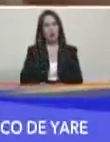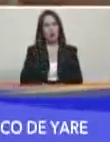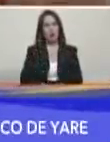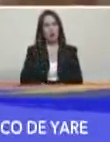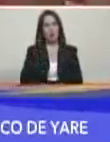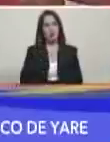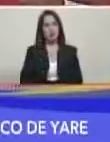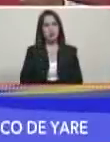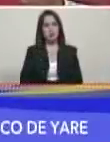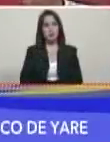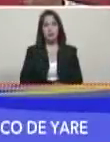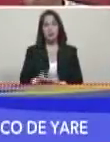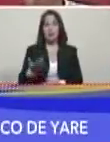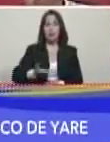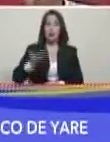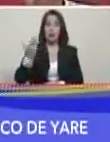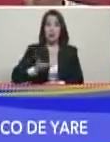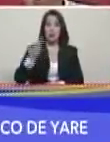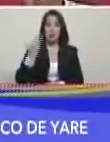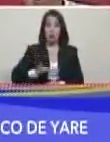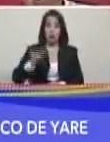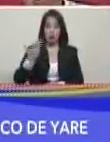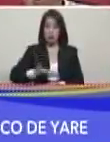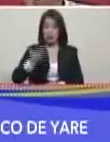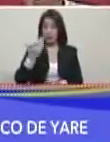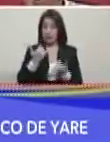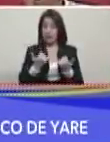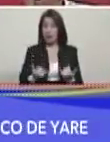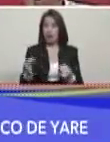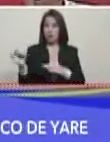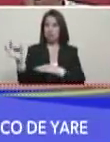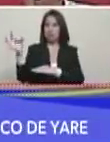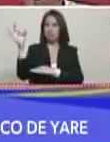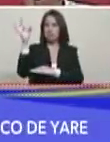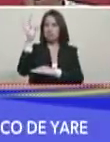muy importante, en este atardecer hermoso